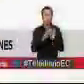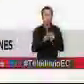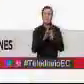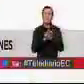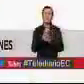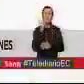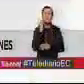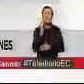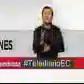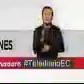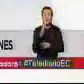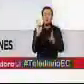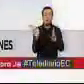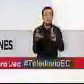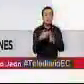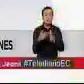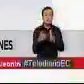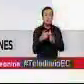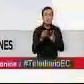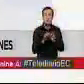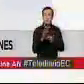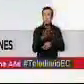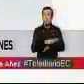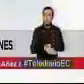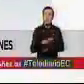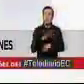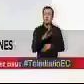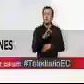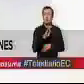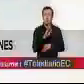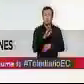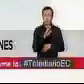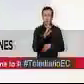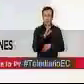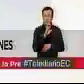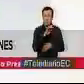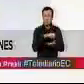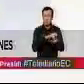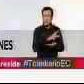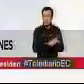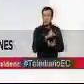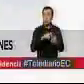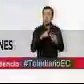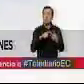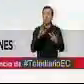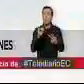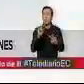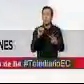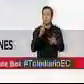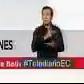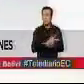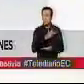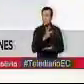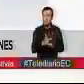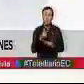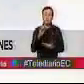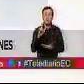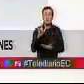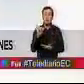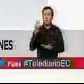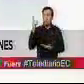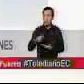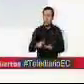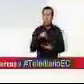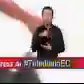se realizará el censo experimental en los cantones Pedro Vicente Maldonado en Pichincha, Cumandá en Chimborazo, Célica en Loja y